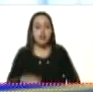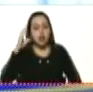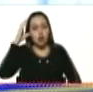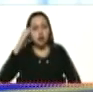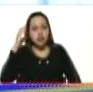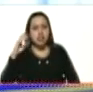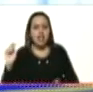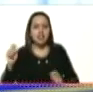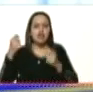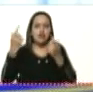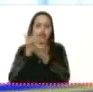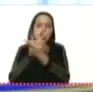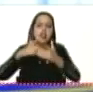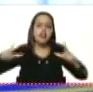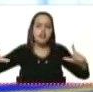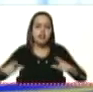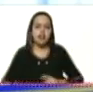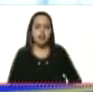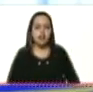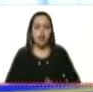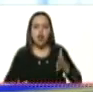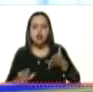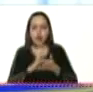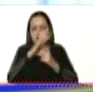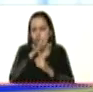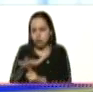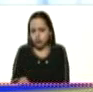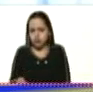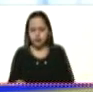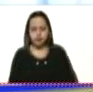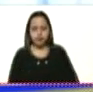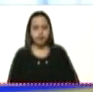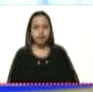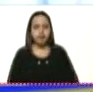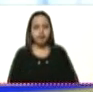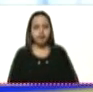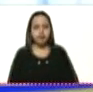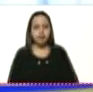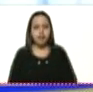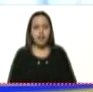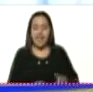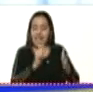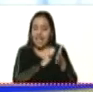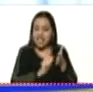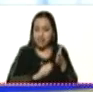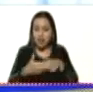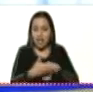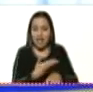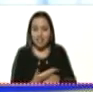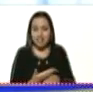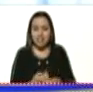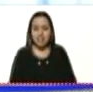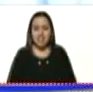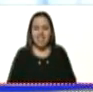triunfo de la libertad sobre el despotismo. En el prólogo escribe su bitácora de vida: